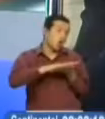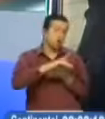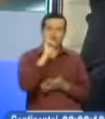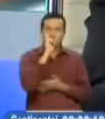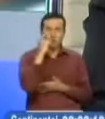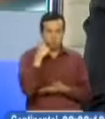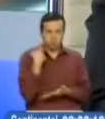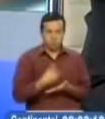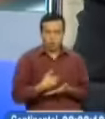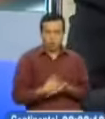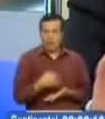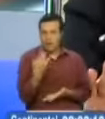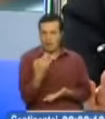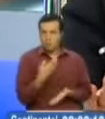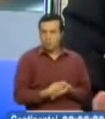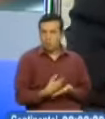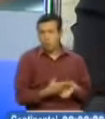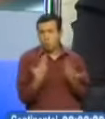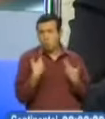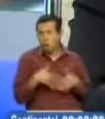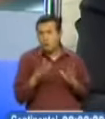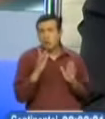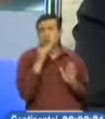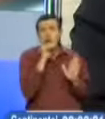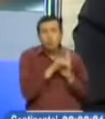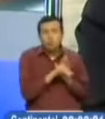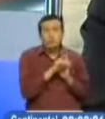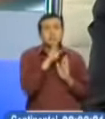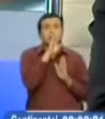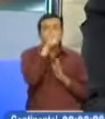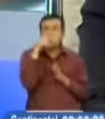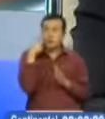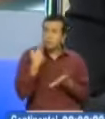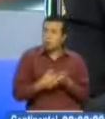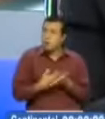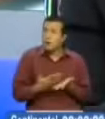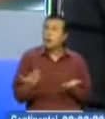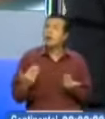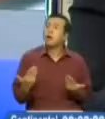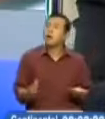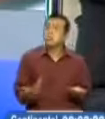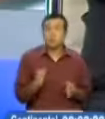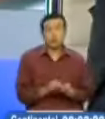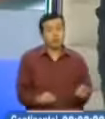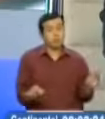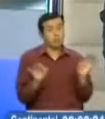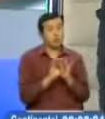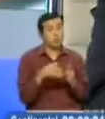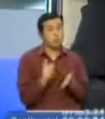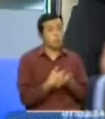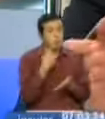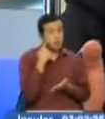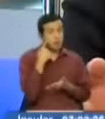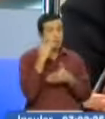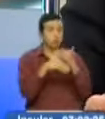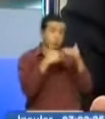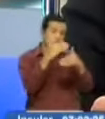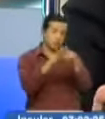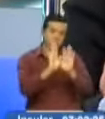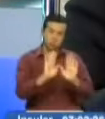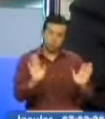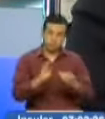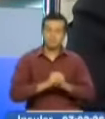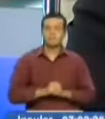no, tienen que sustentarlo como en cualquier juicio, como en cualquier proceso jurídico, como en cualquier proceso legal, y entrará al debido